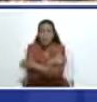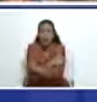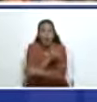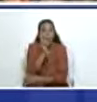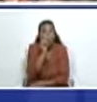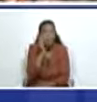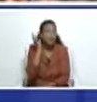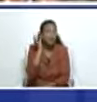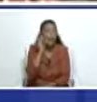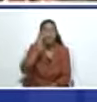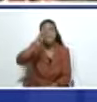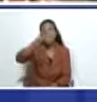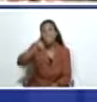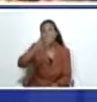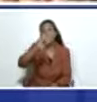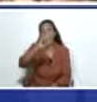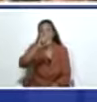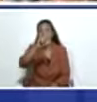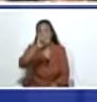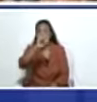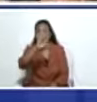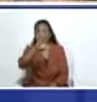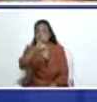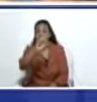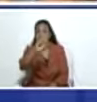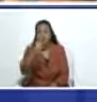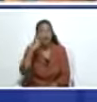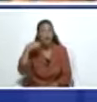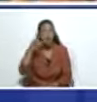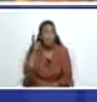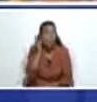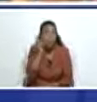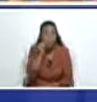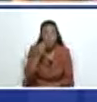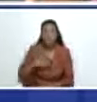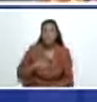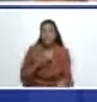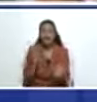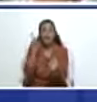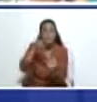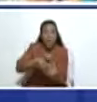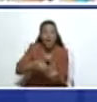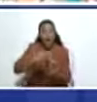a toda la milicia nacional bolivariana, milicianos y milicianas,